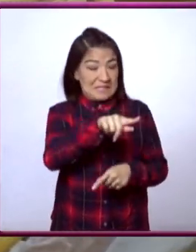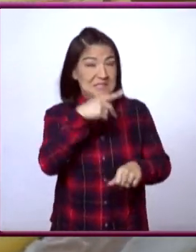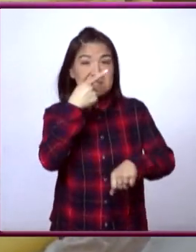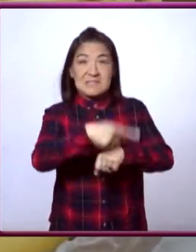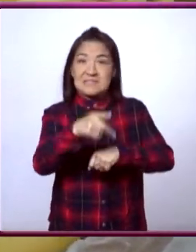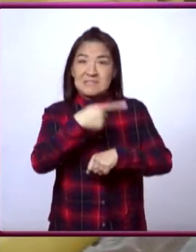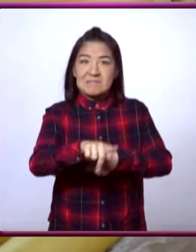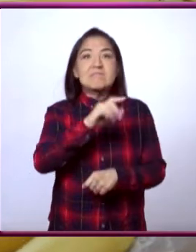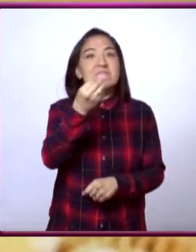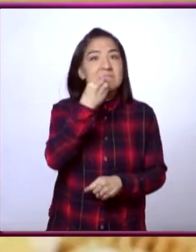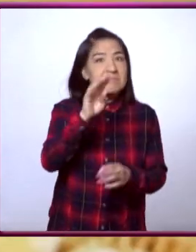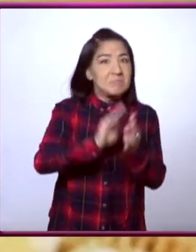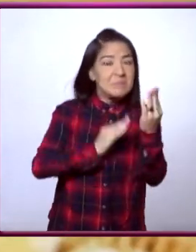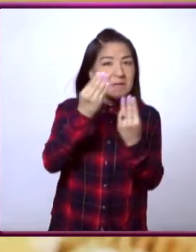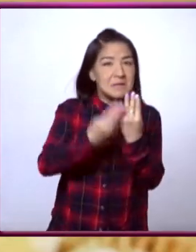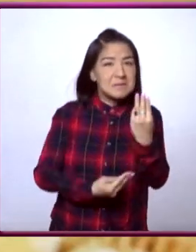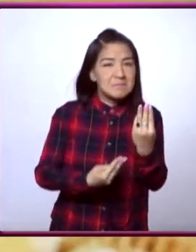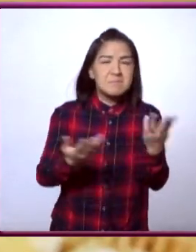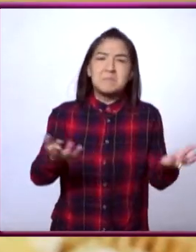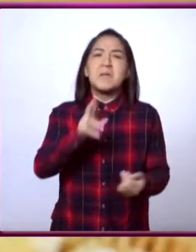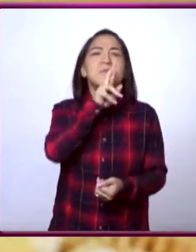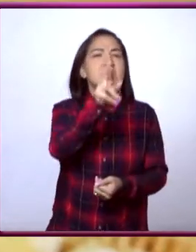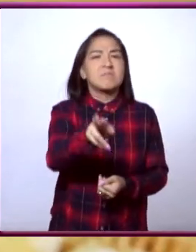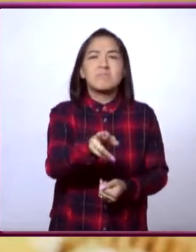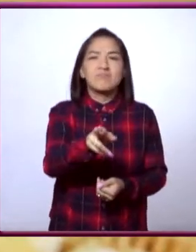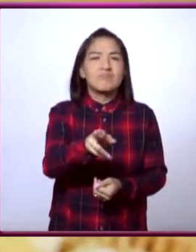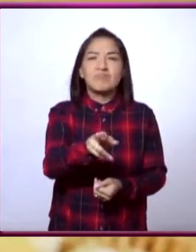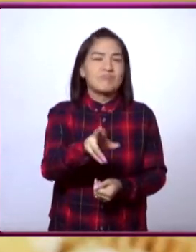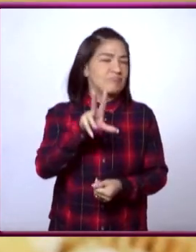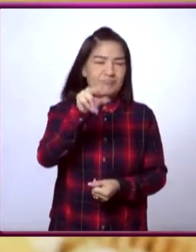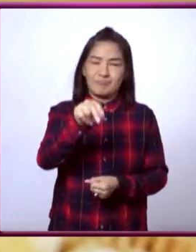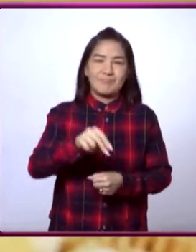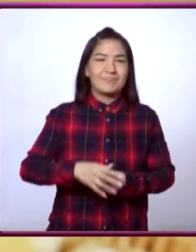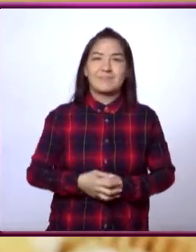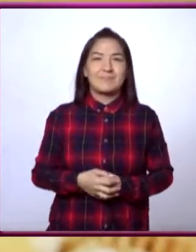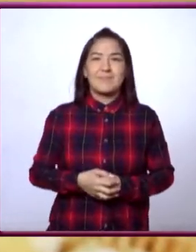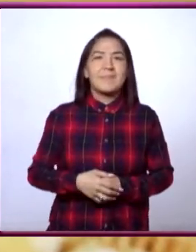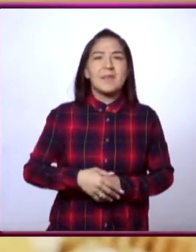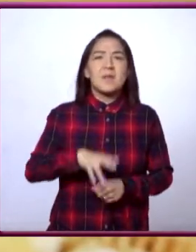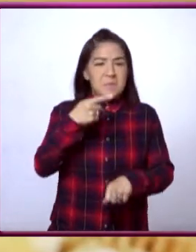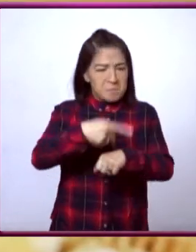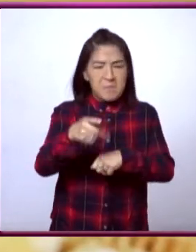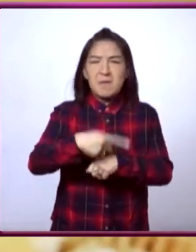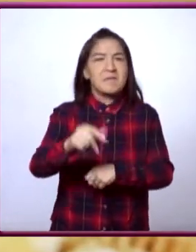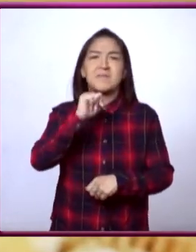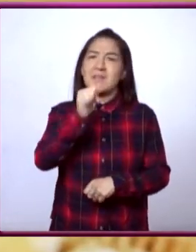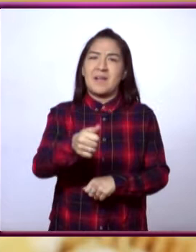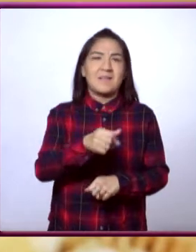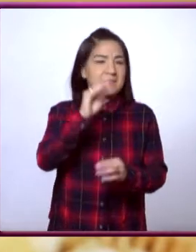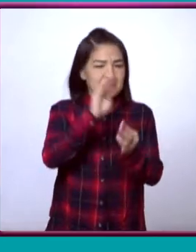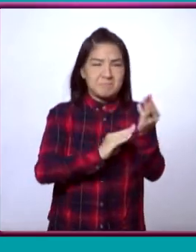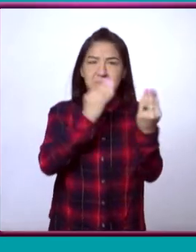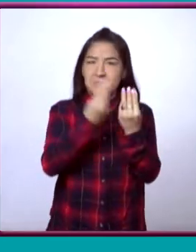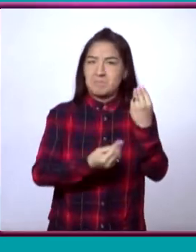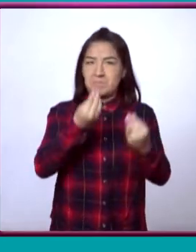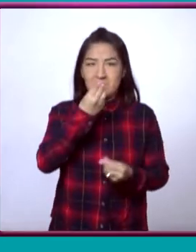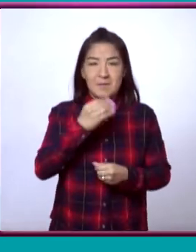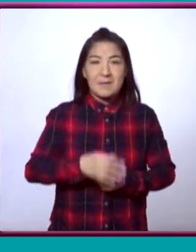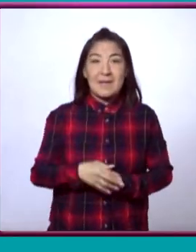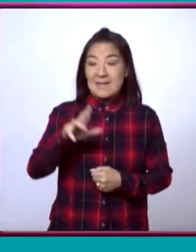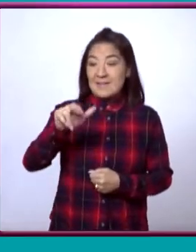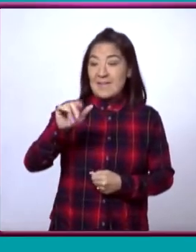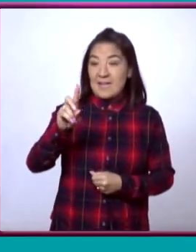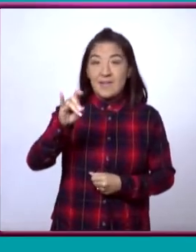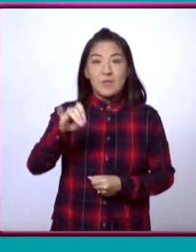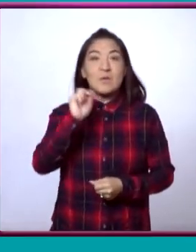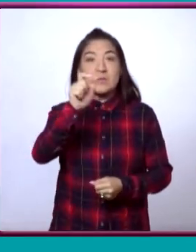peligroso comer plátano? La respuesta es no. No es peligroso comer plátano. La